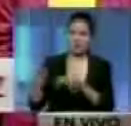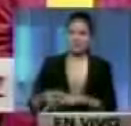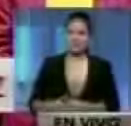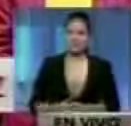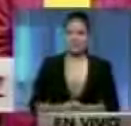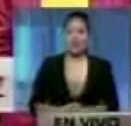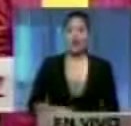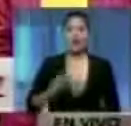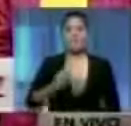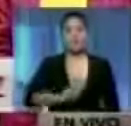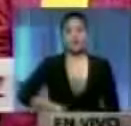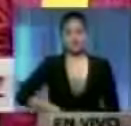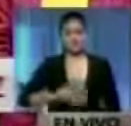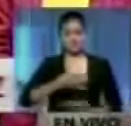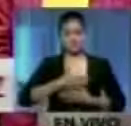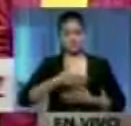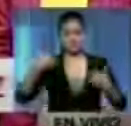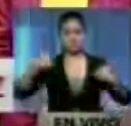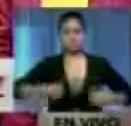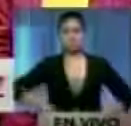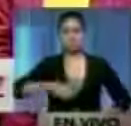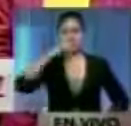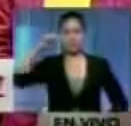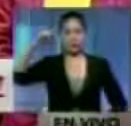que el presidente obrero Nicolás Maduro